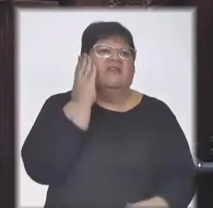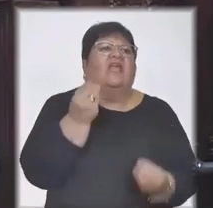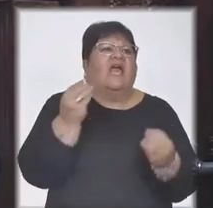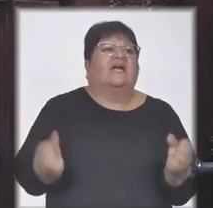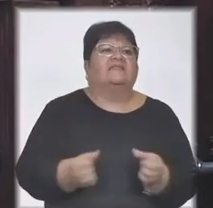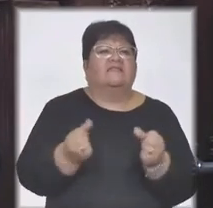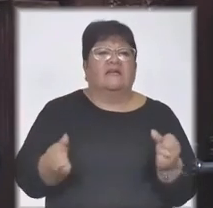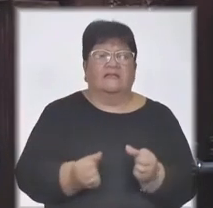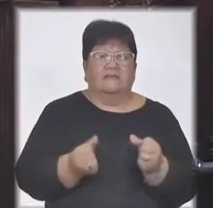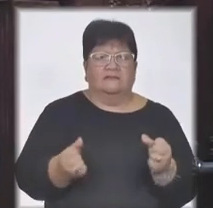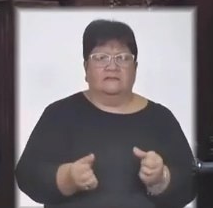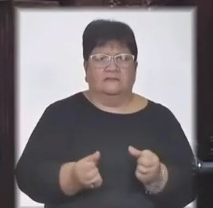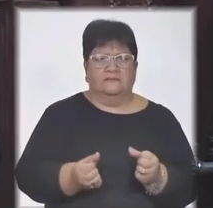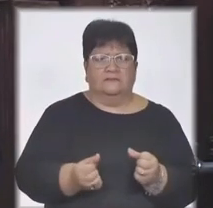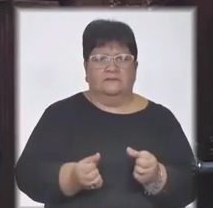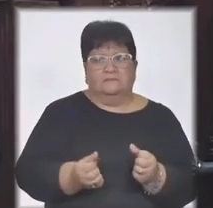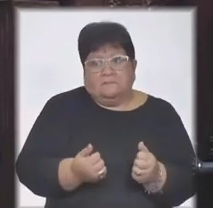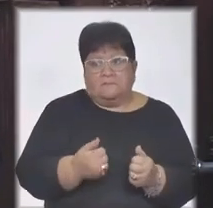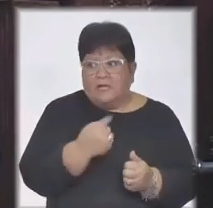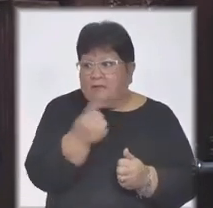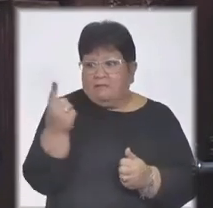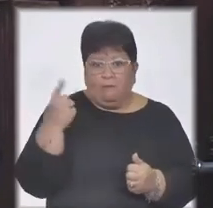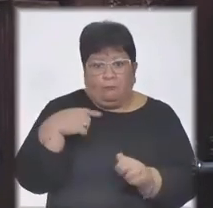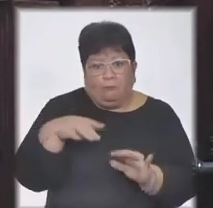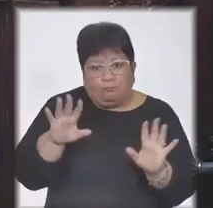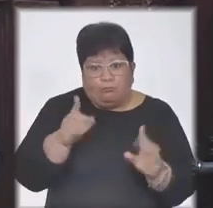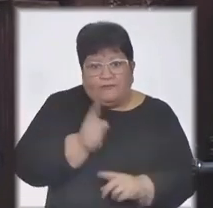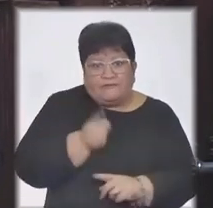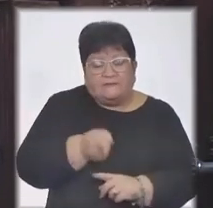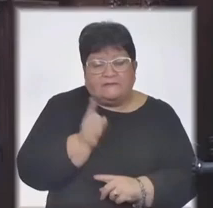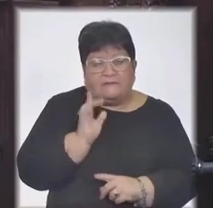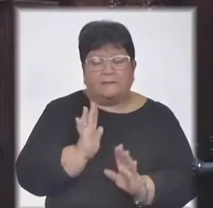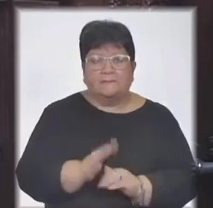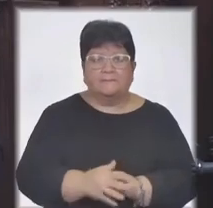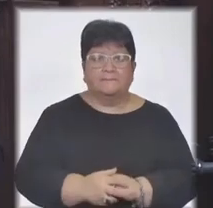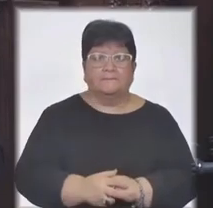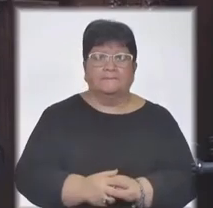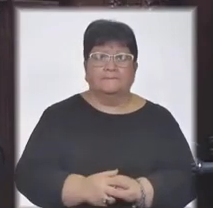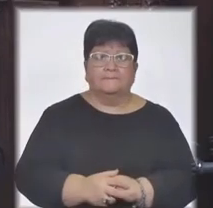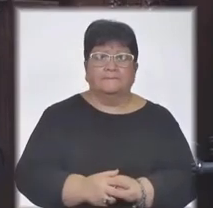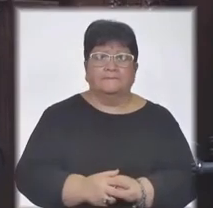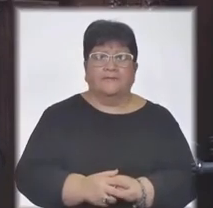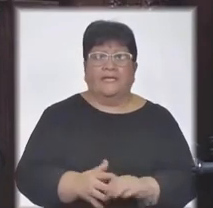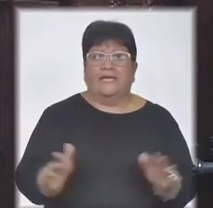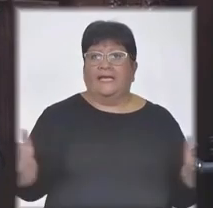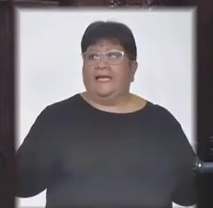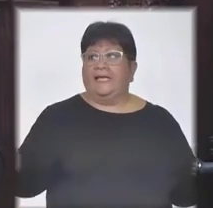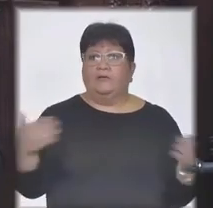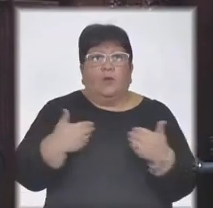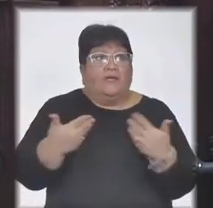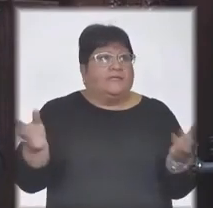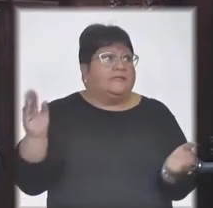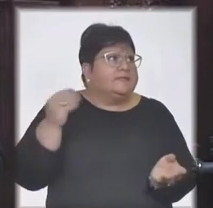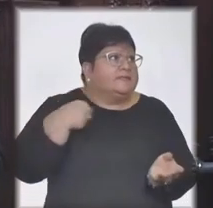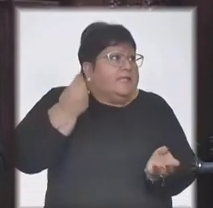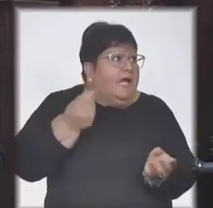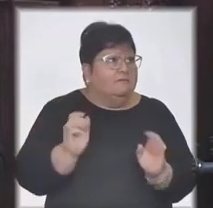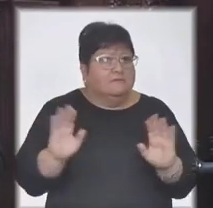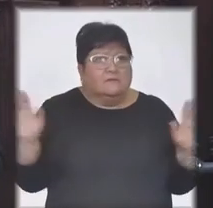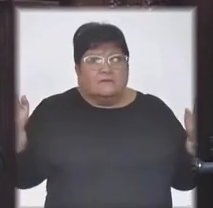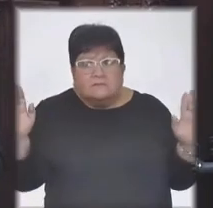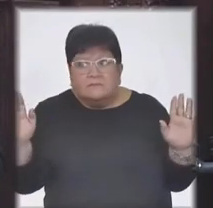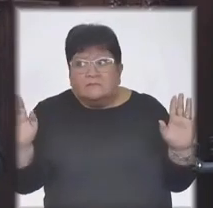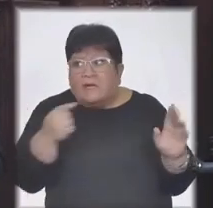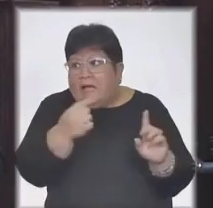que hacer y puede manejar sus propias perillas. Esto parece ser la ley del sálvese quien pueda,